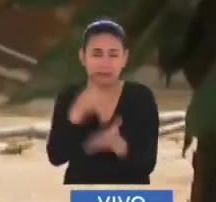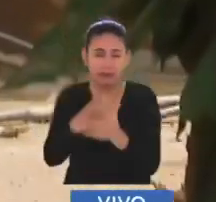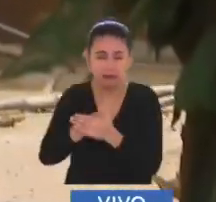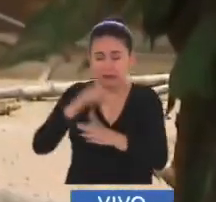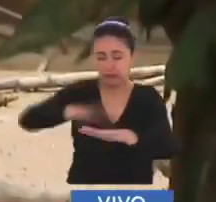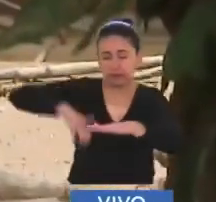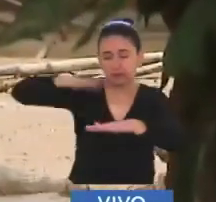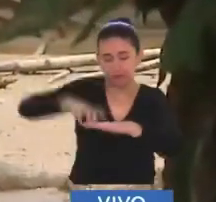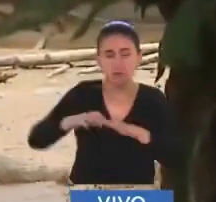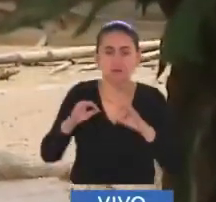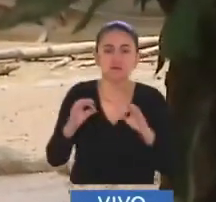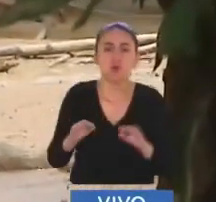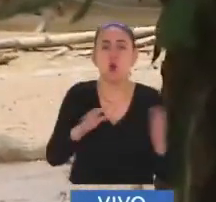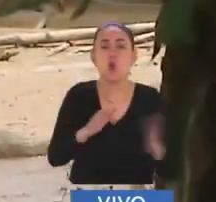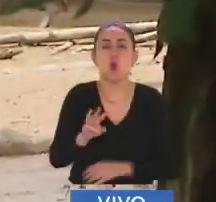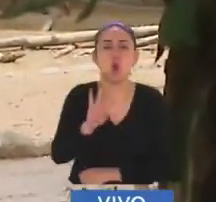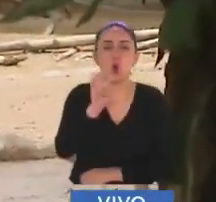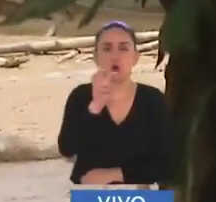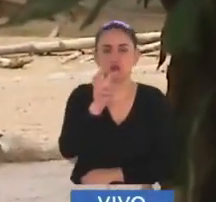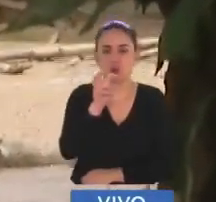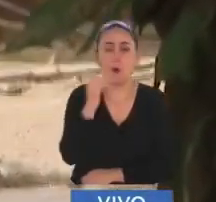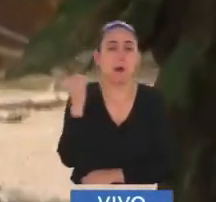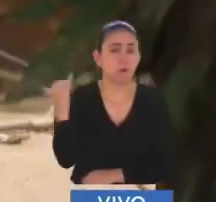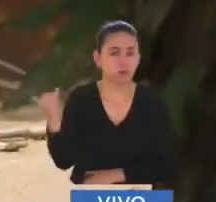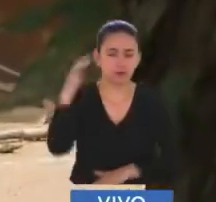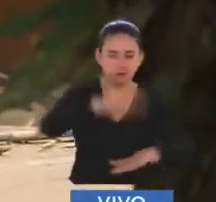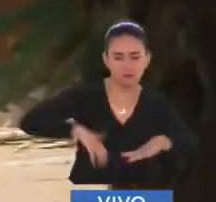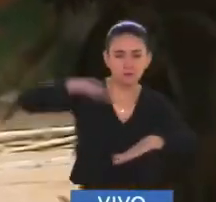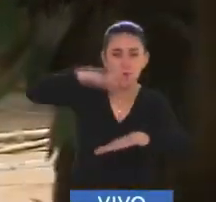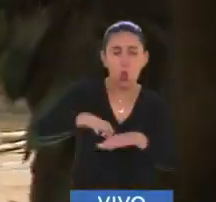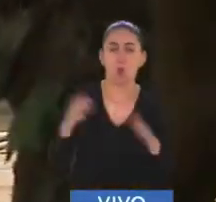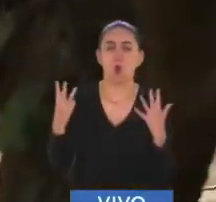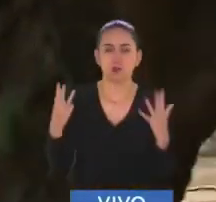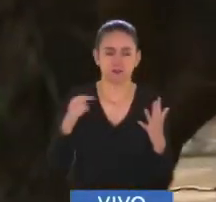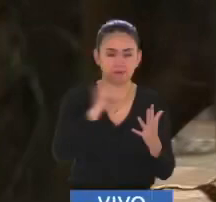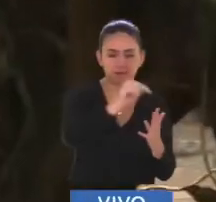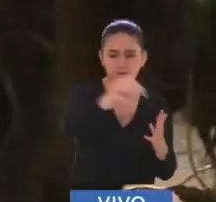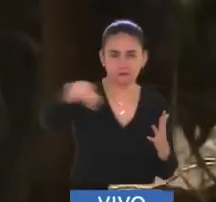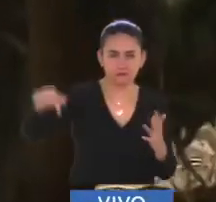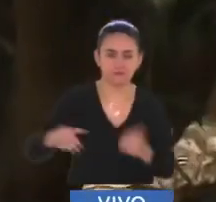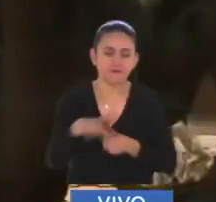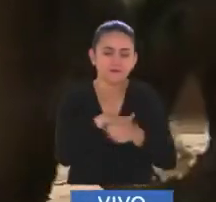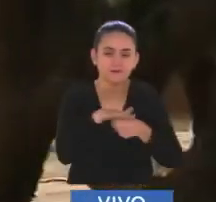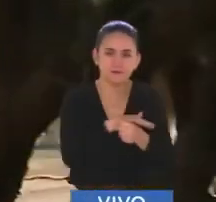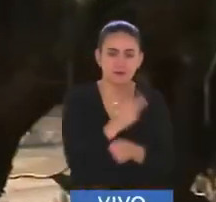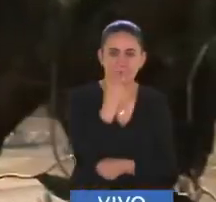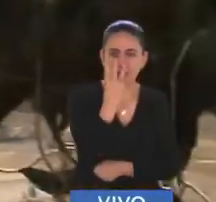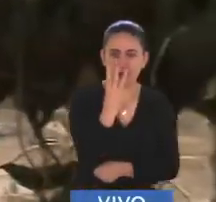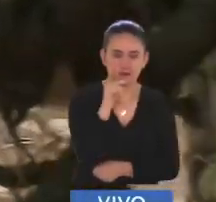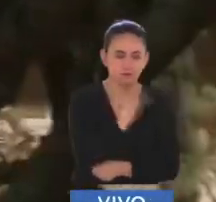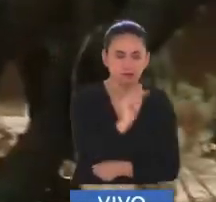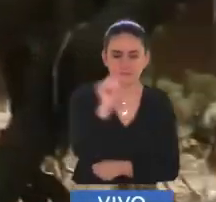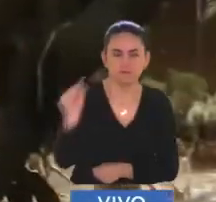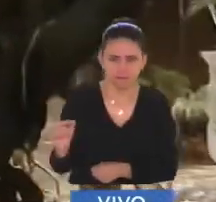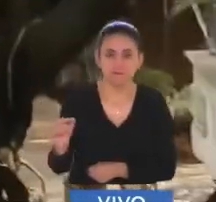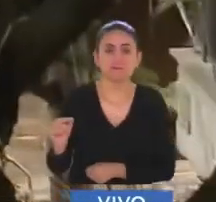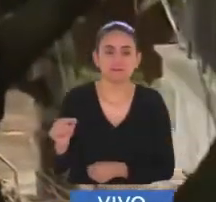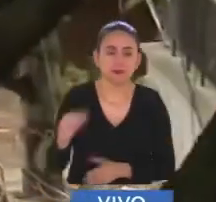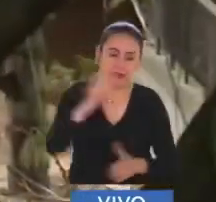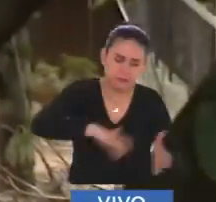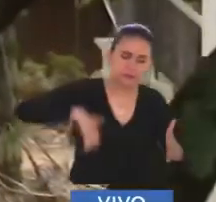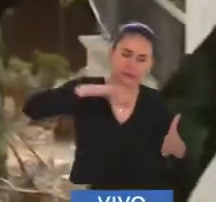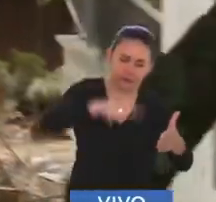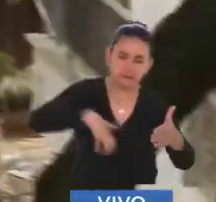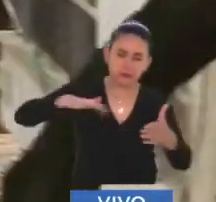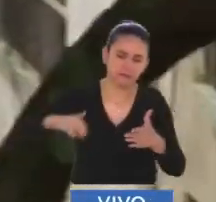aproximadamente 8 maquinarias las que están en este momento en estos 3 barrios aquí de Itagüí, justamente removiendo